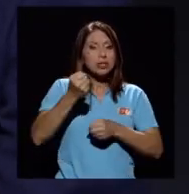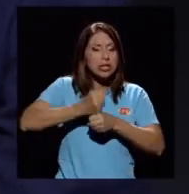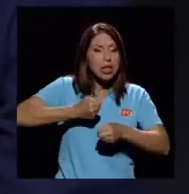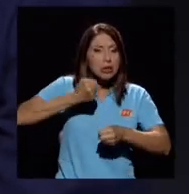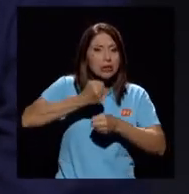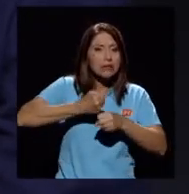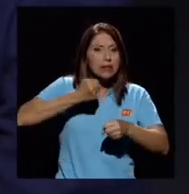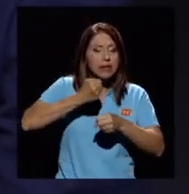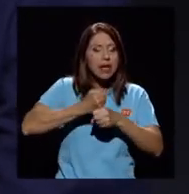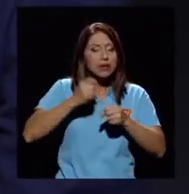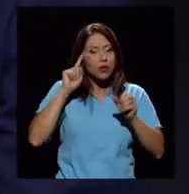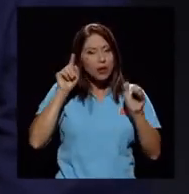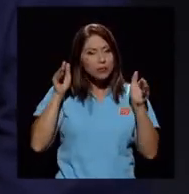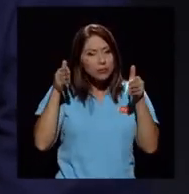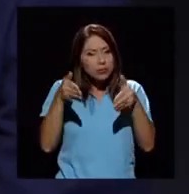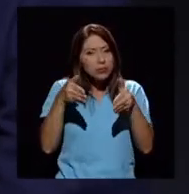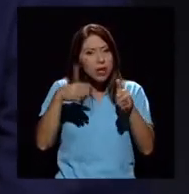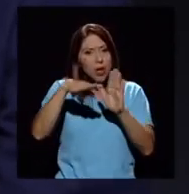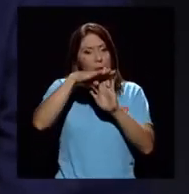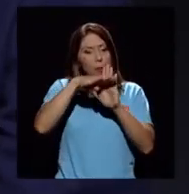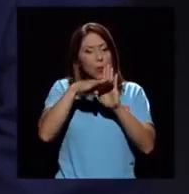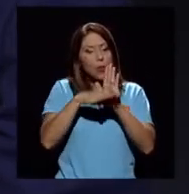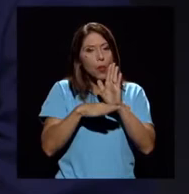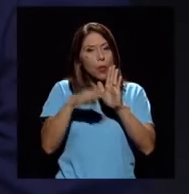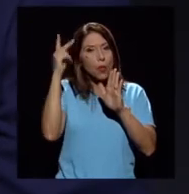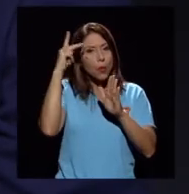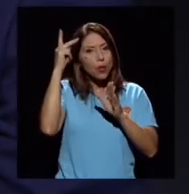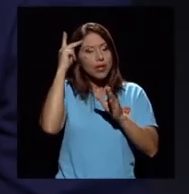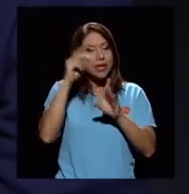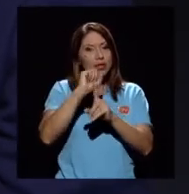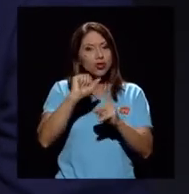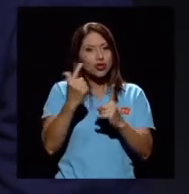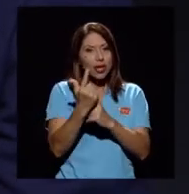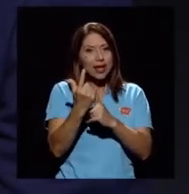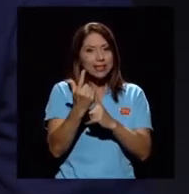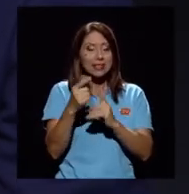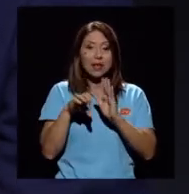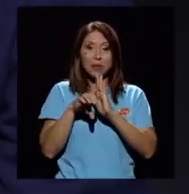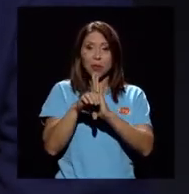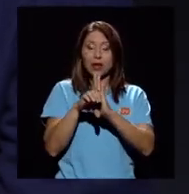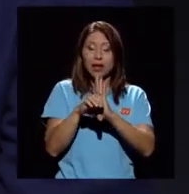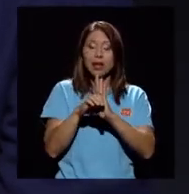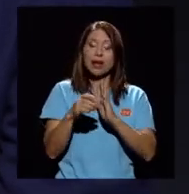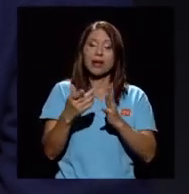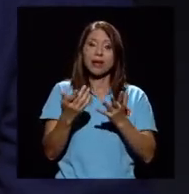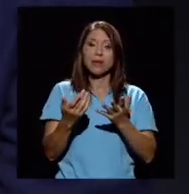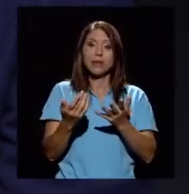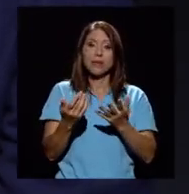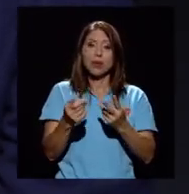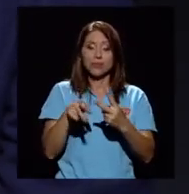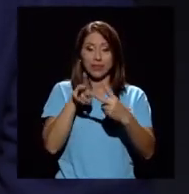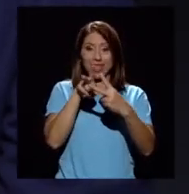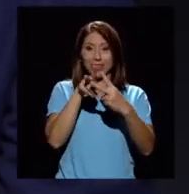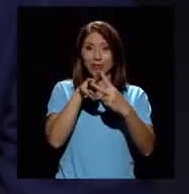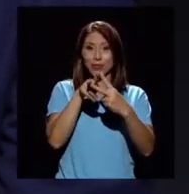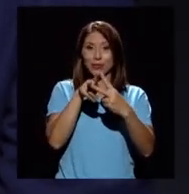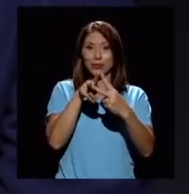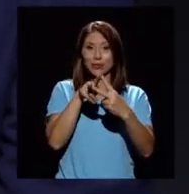hacia las políticas sociales, ¿verdad? Y ahí, por ejemplo, les puedo contar dos tesis,